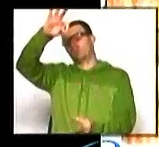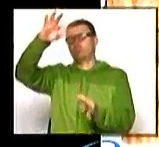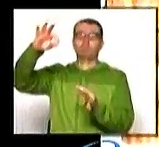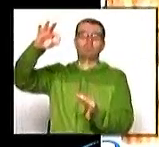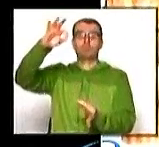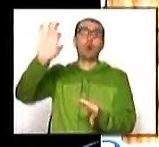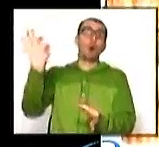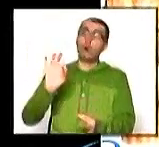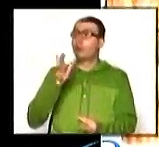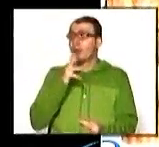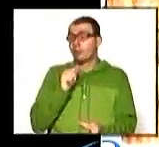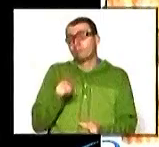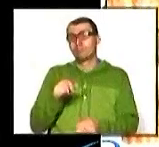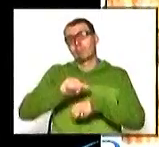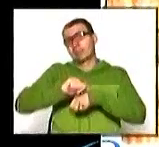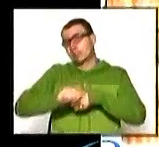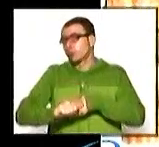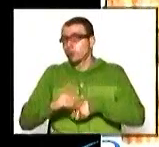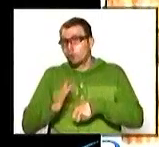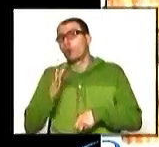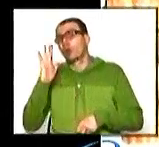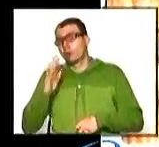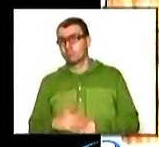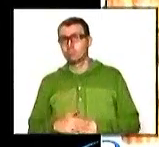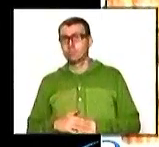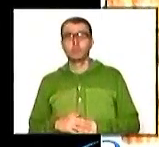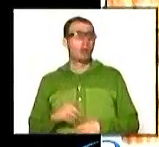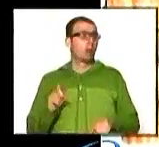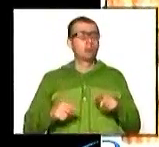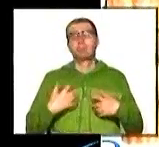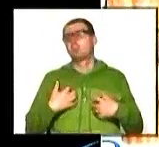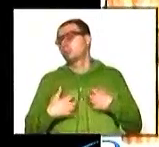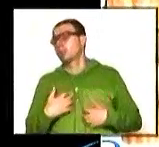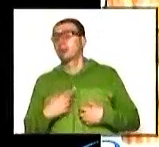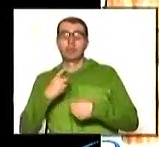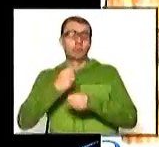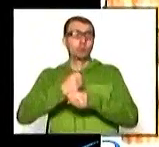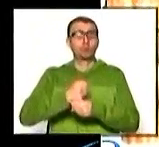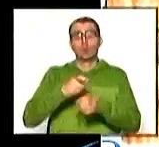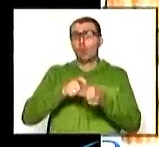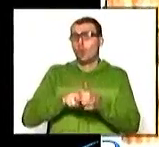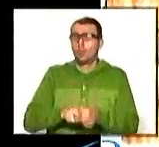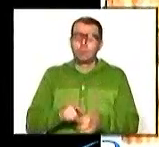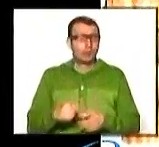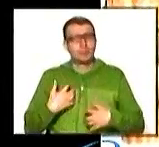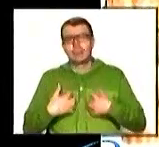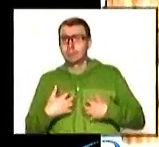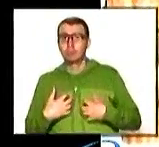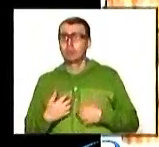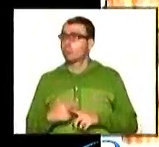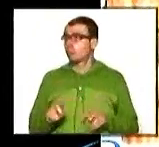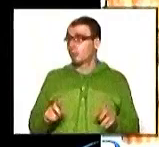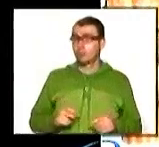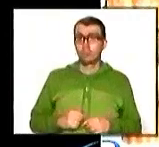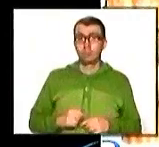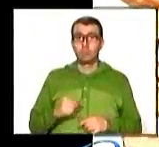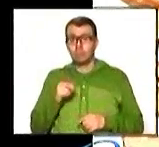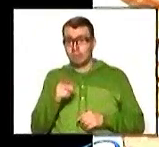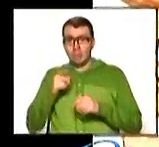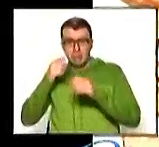hacer una cirugía. Hay que descomprimir. La gente dice, ay, qué horrible, que la columna, qué tal. Pues que realmente uno no entra a la columna,